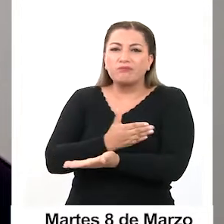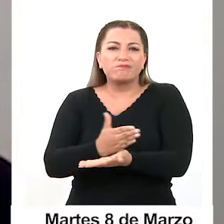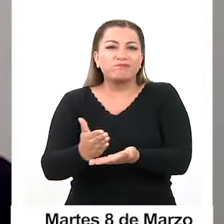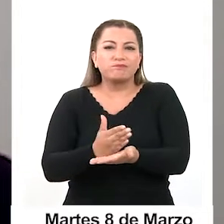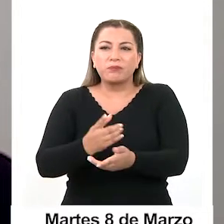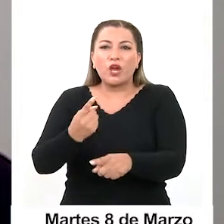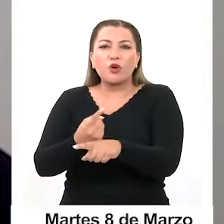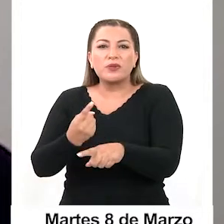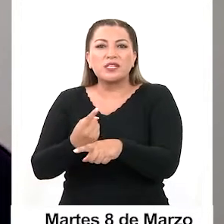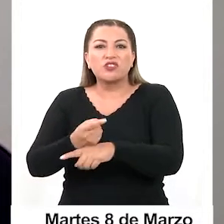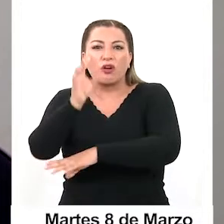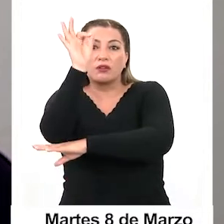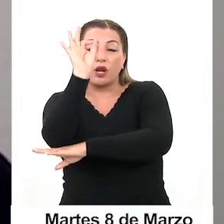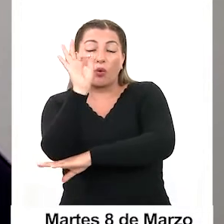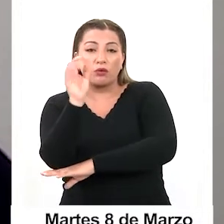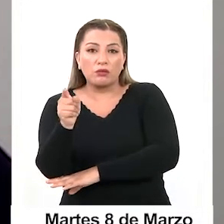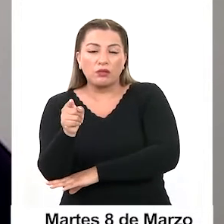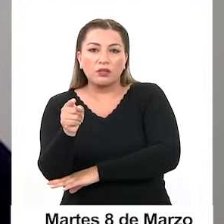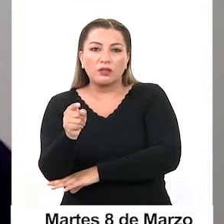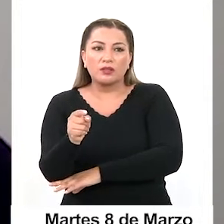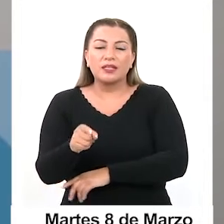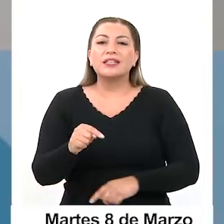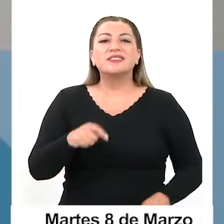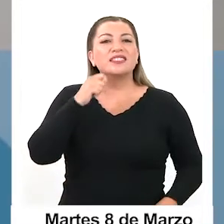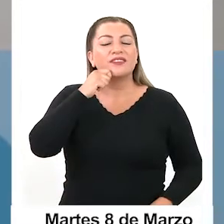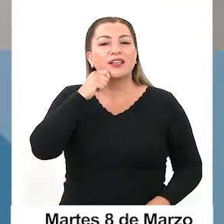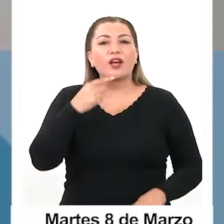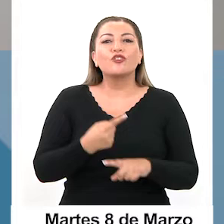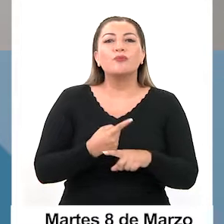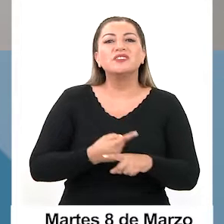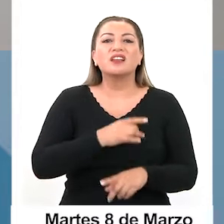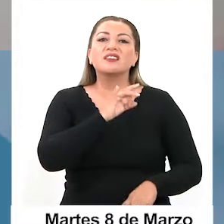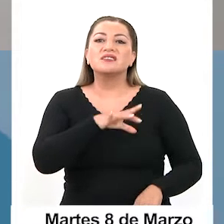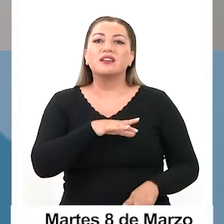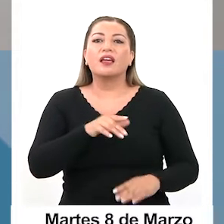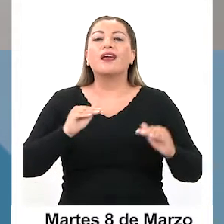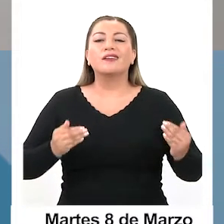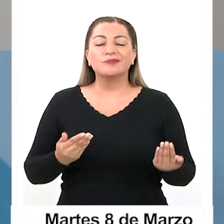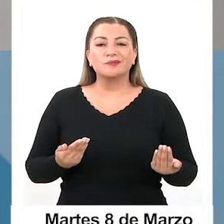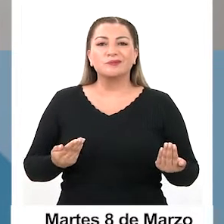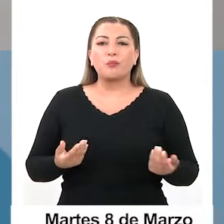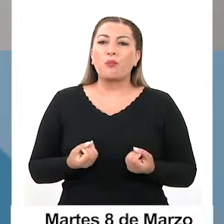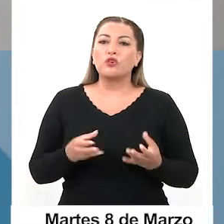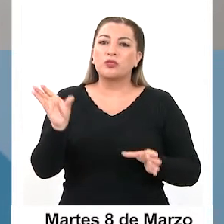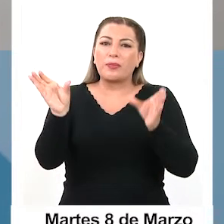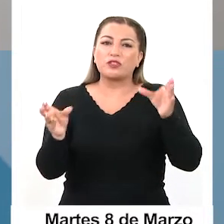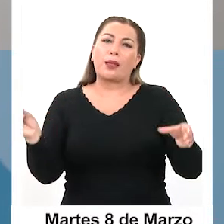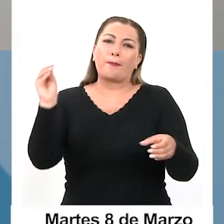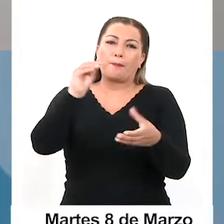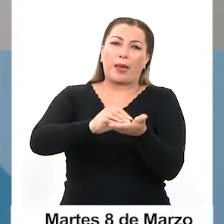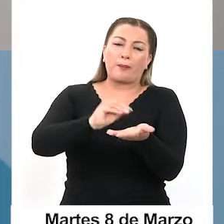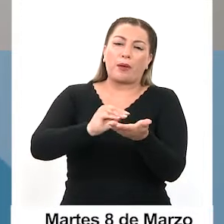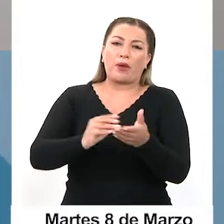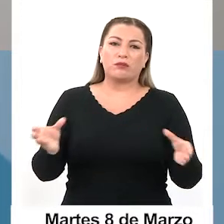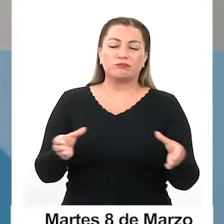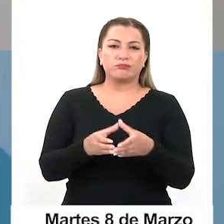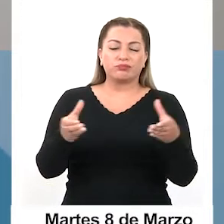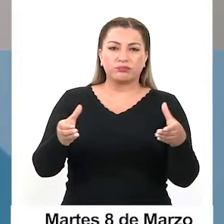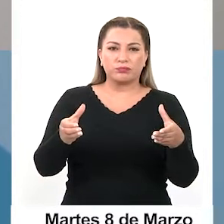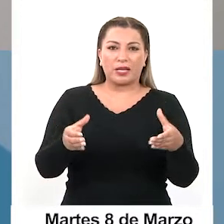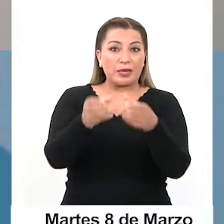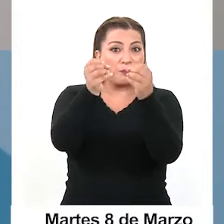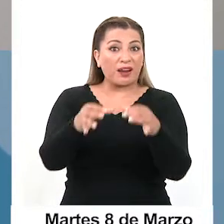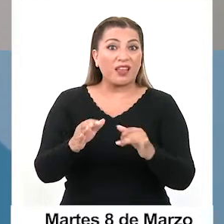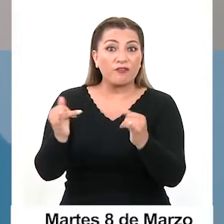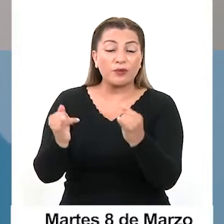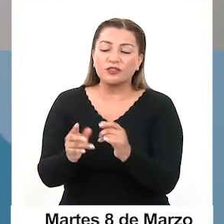estos diálogos, estos cabildos, y desde el Tenemos que hablar de Chile solo quisimos escalar esto, que fuéramos mucho más los que estábamos hablando y no perder